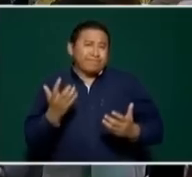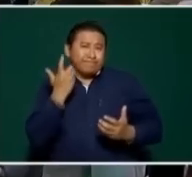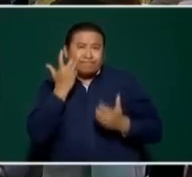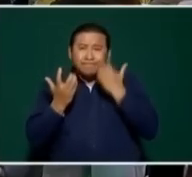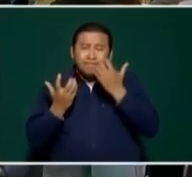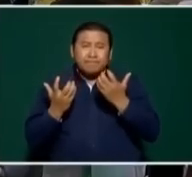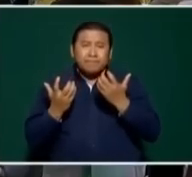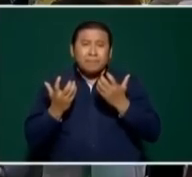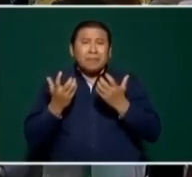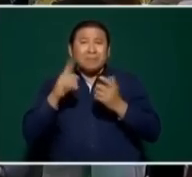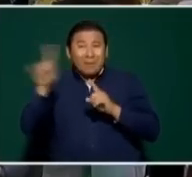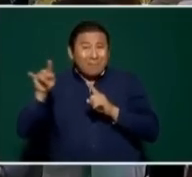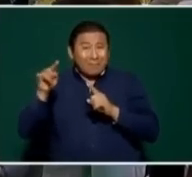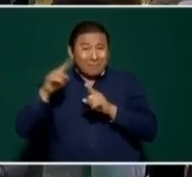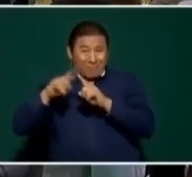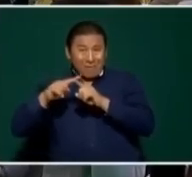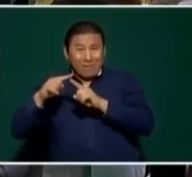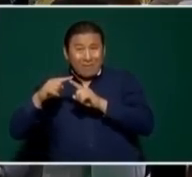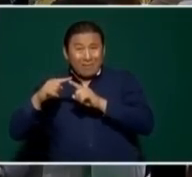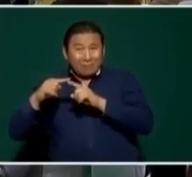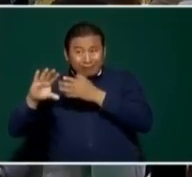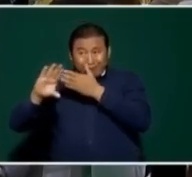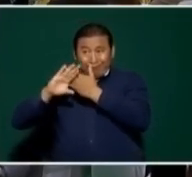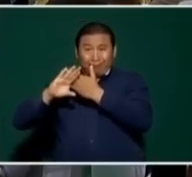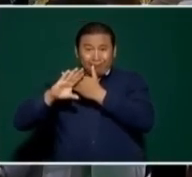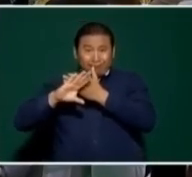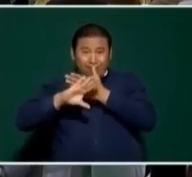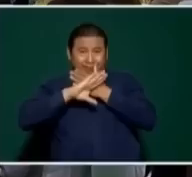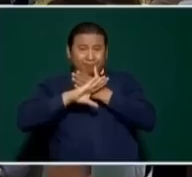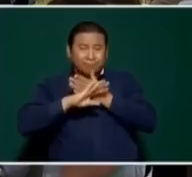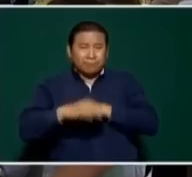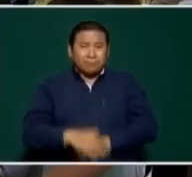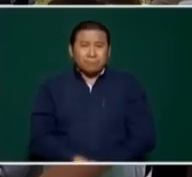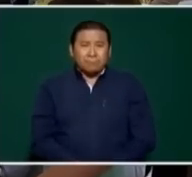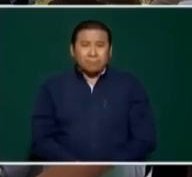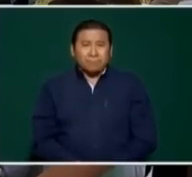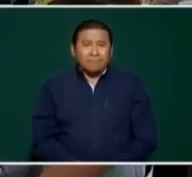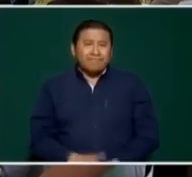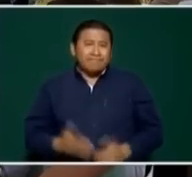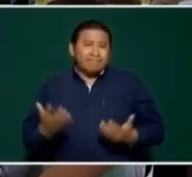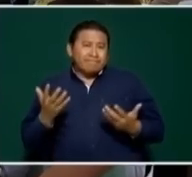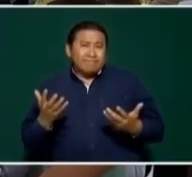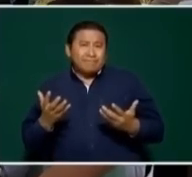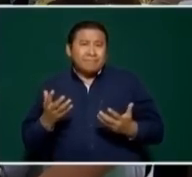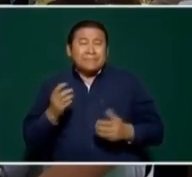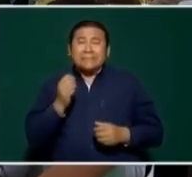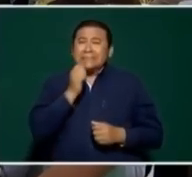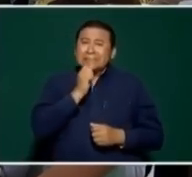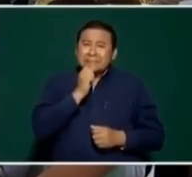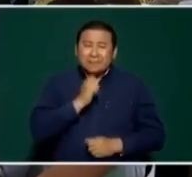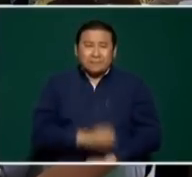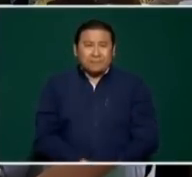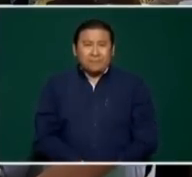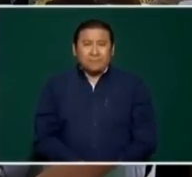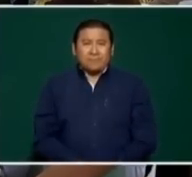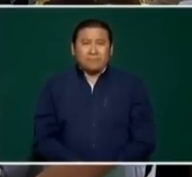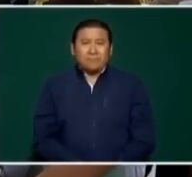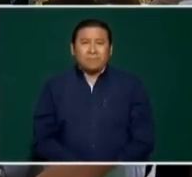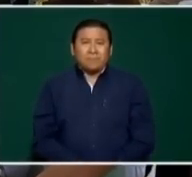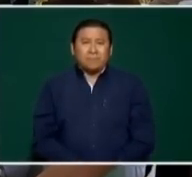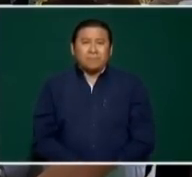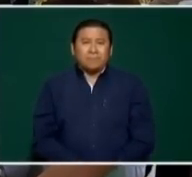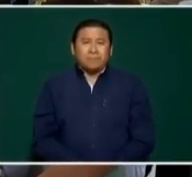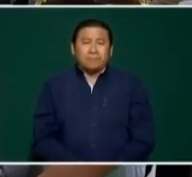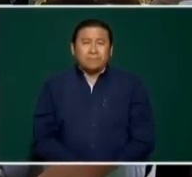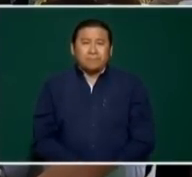Quisieran mis adversarios y los que no están todavía